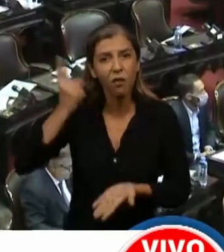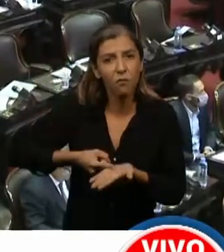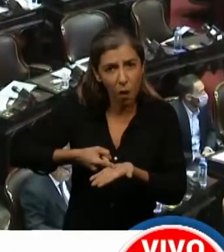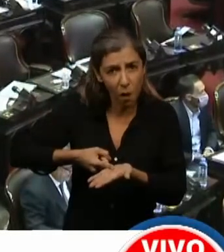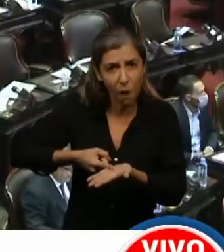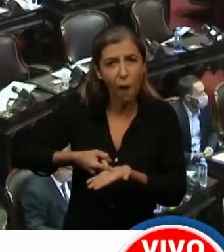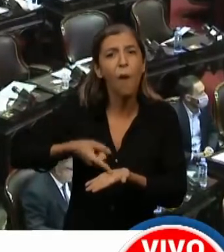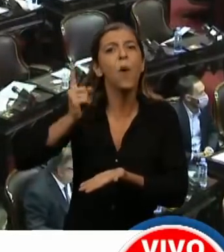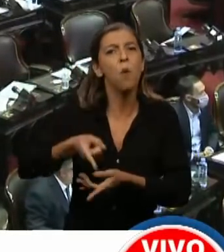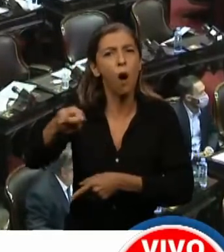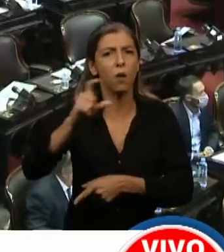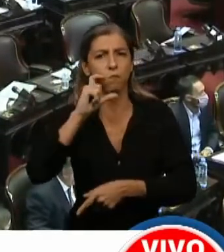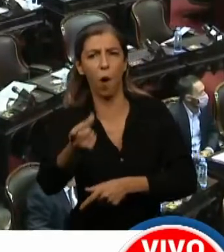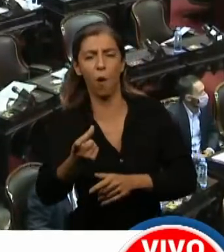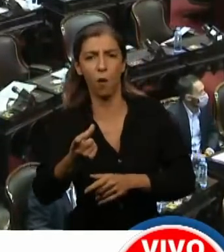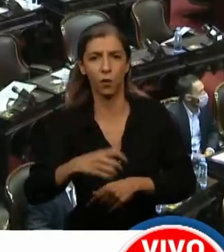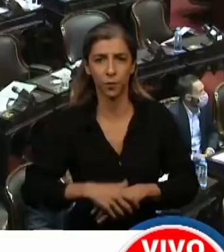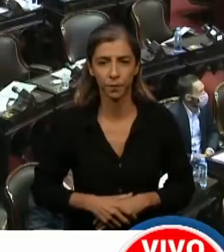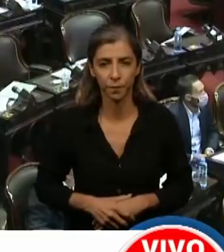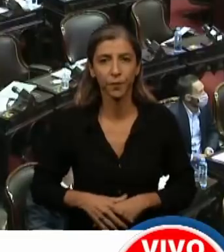el 168 del